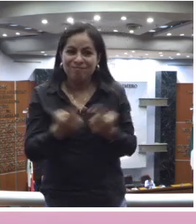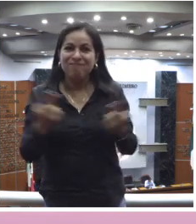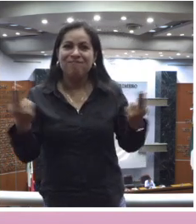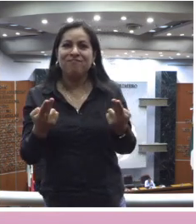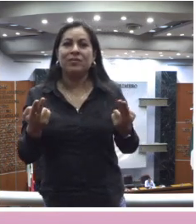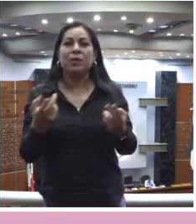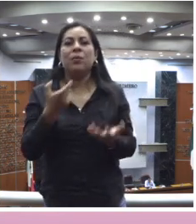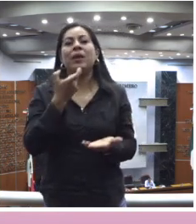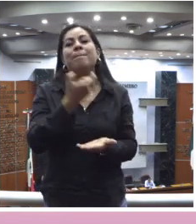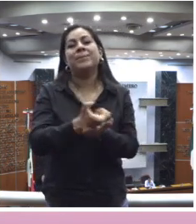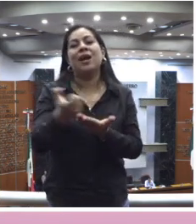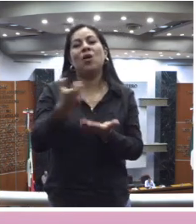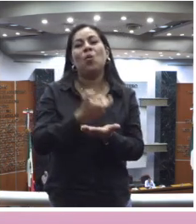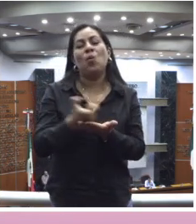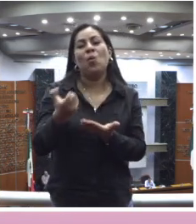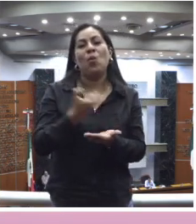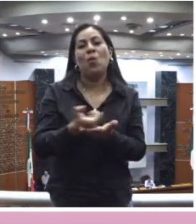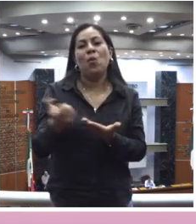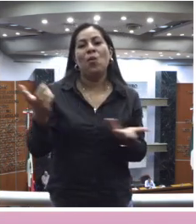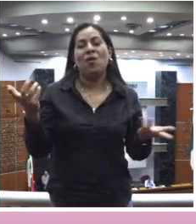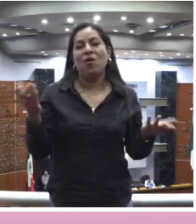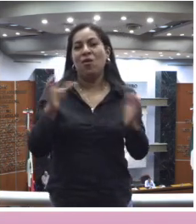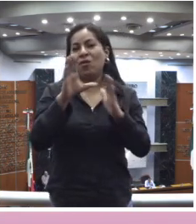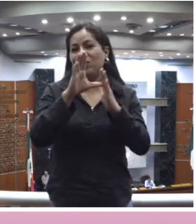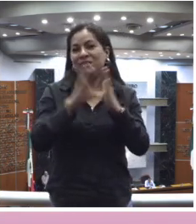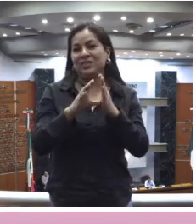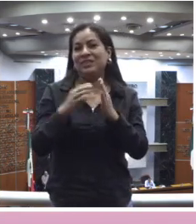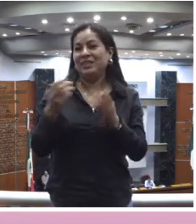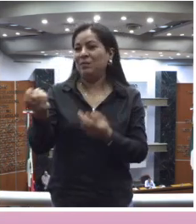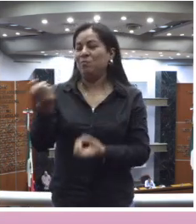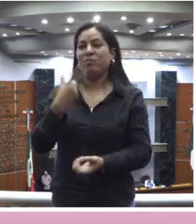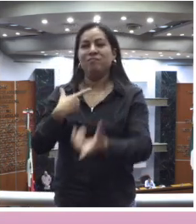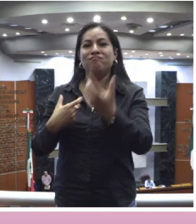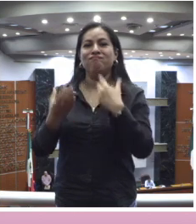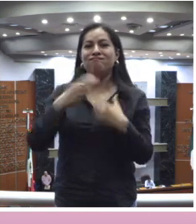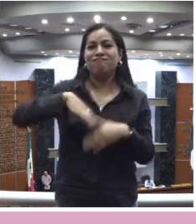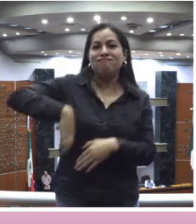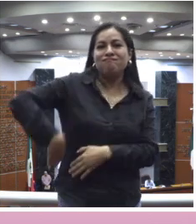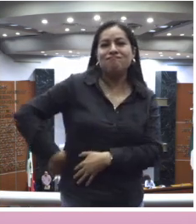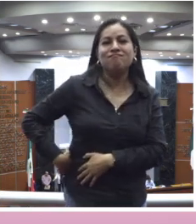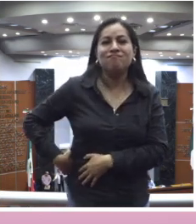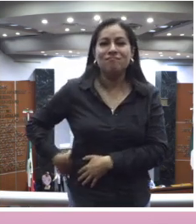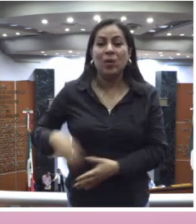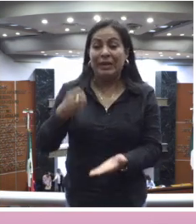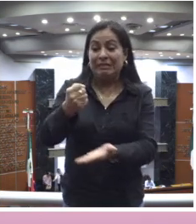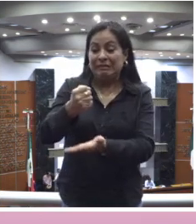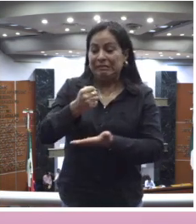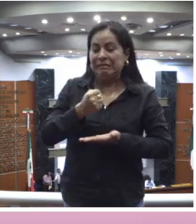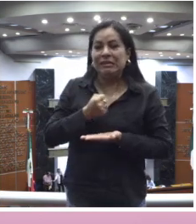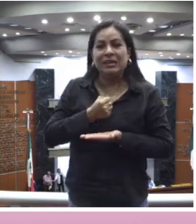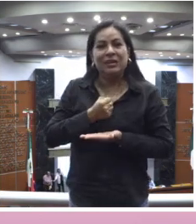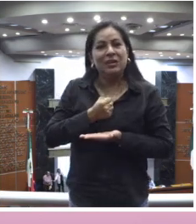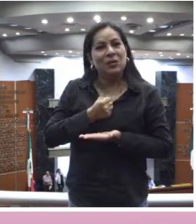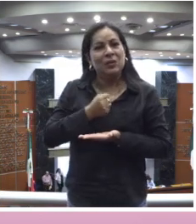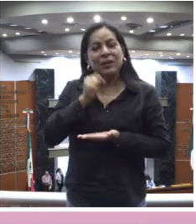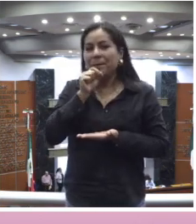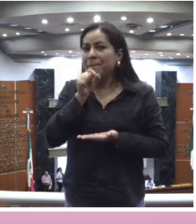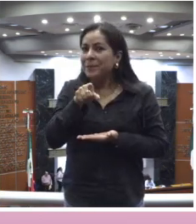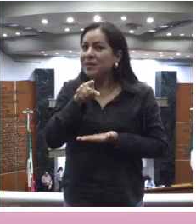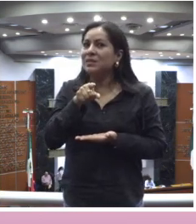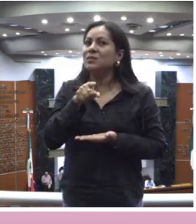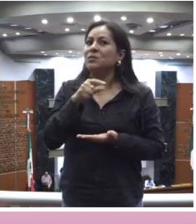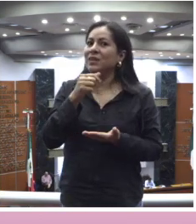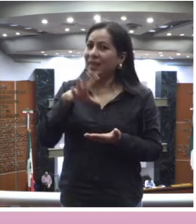los salarios inconstitucionales que están cobrando, por los fideicomisos ilegales que también